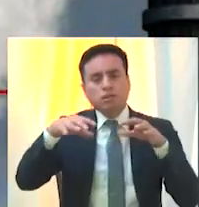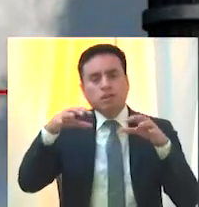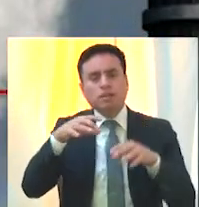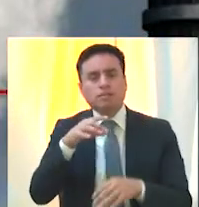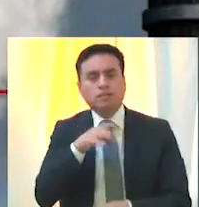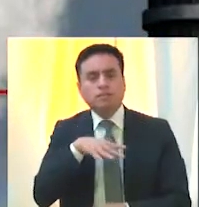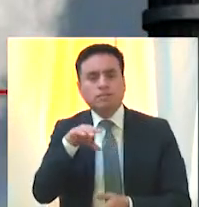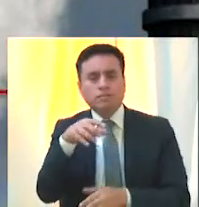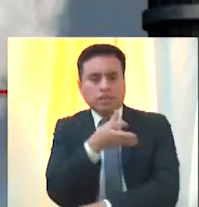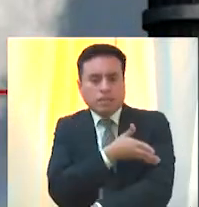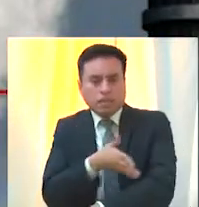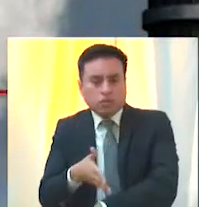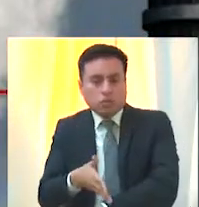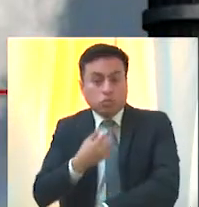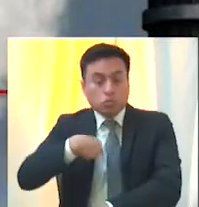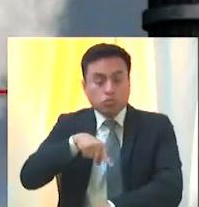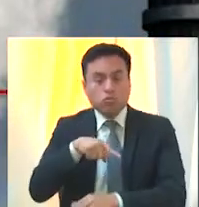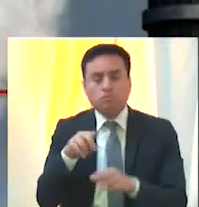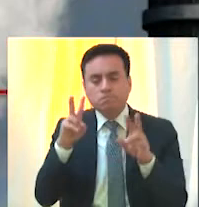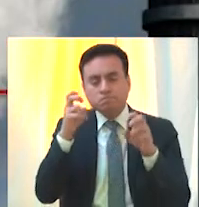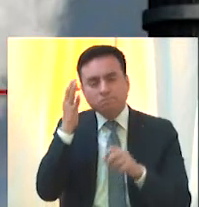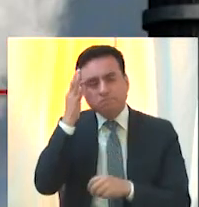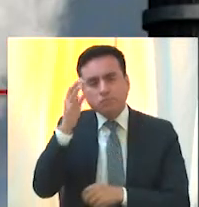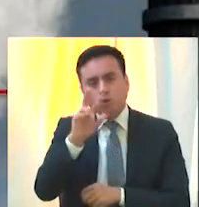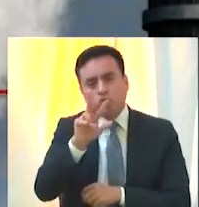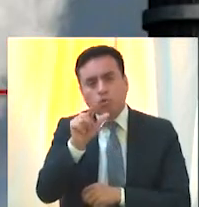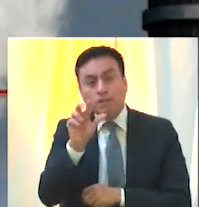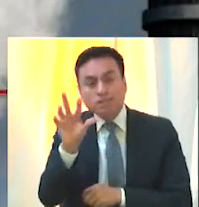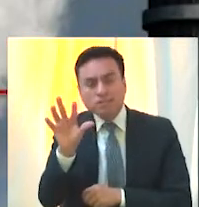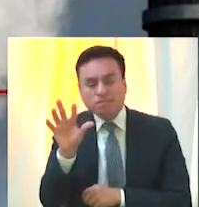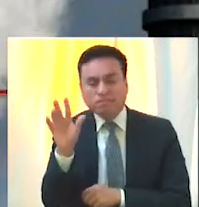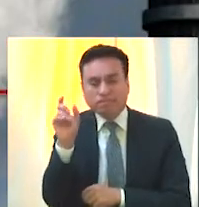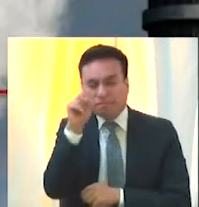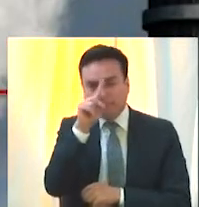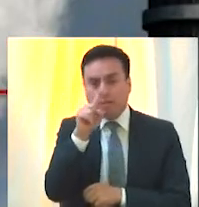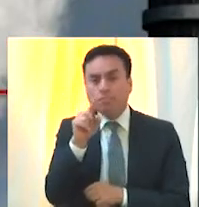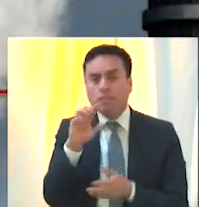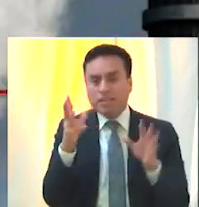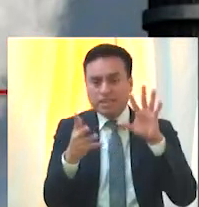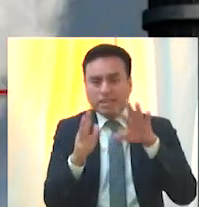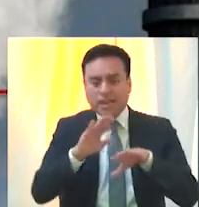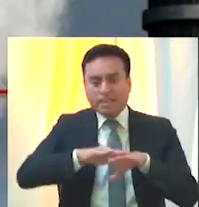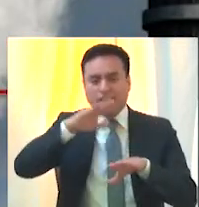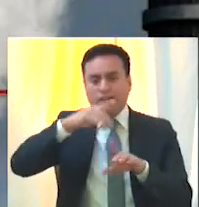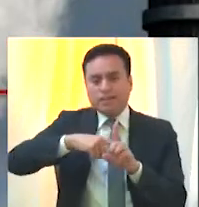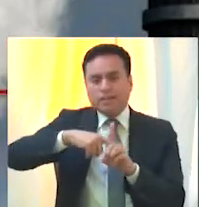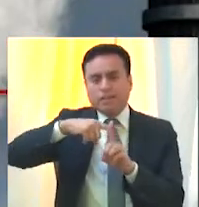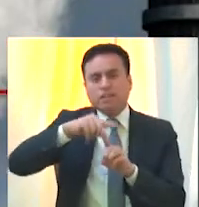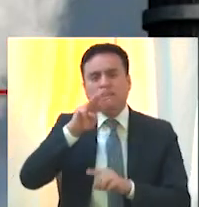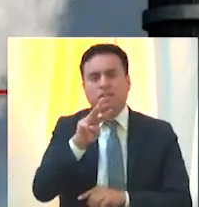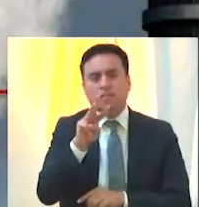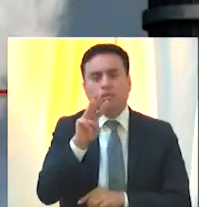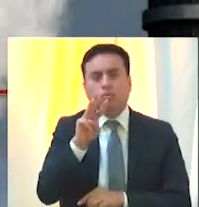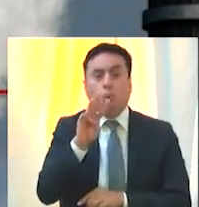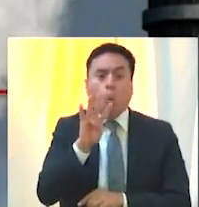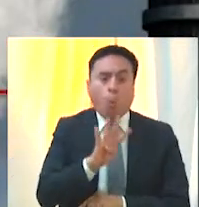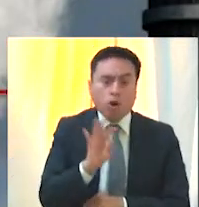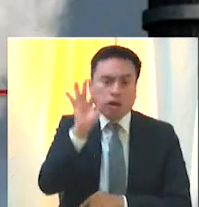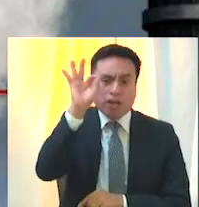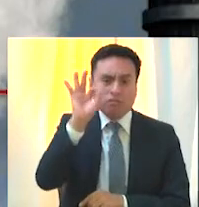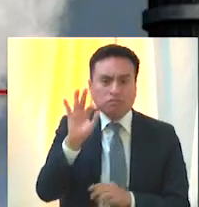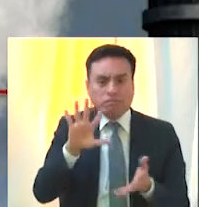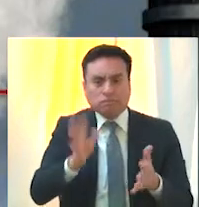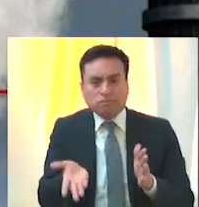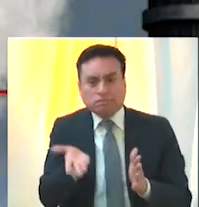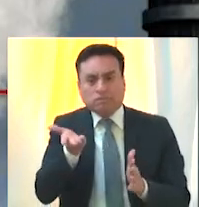Central. Si es que nos movemos por el escenario 8,5, el planeta efectivamente se va a calentar del orden de 3-4 grados en promedio, algunas regiones